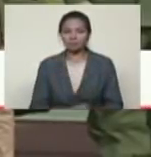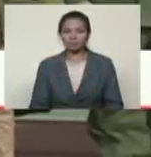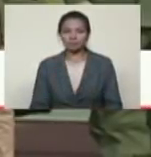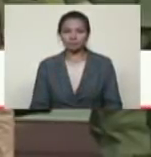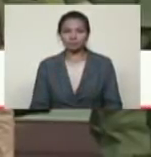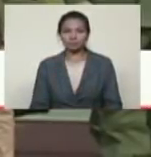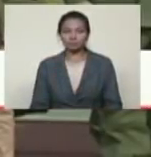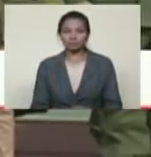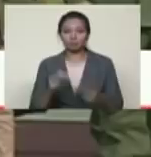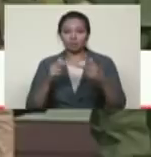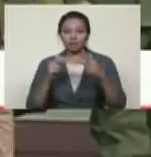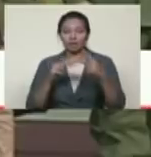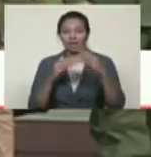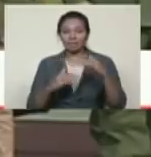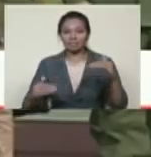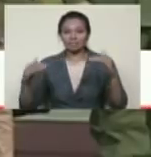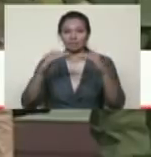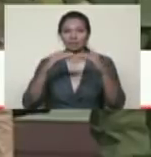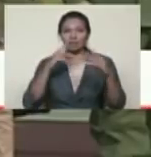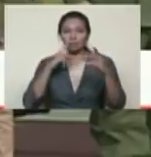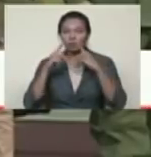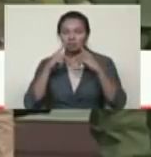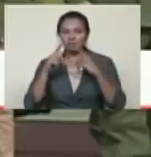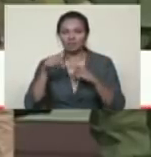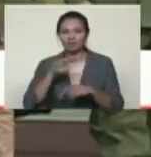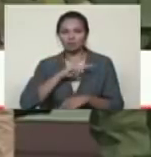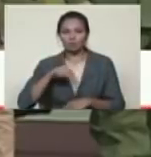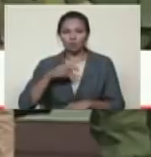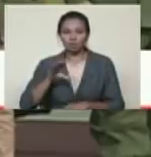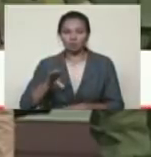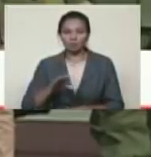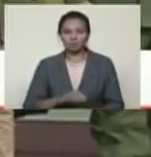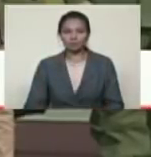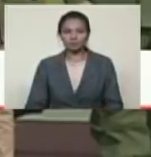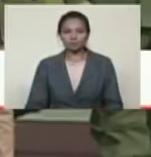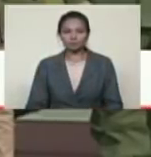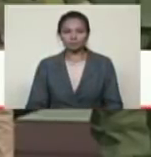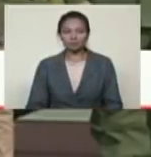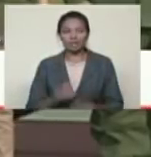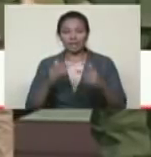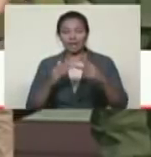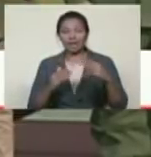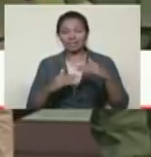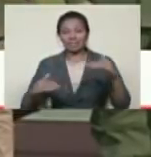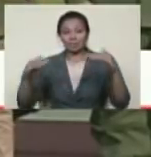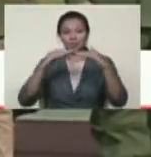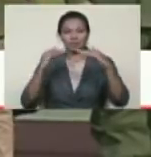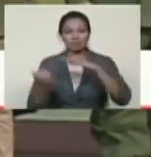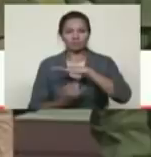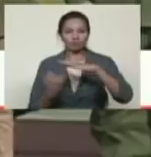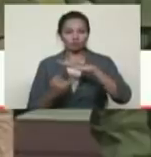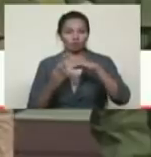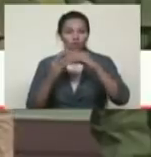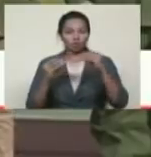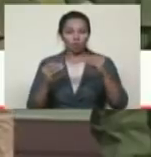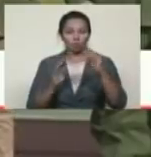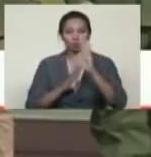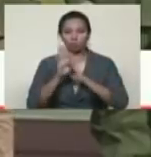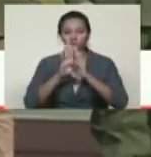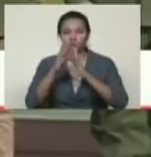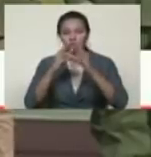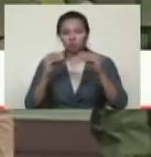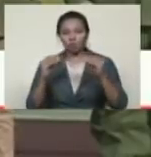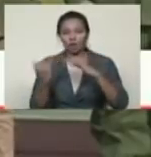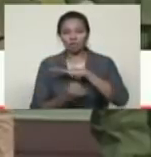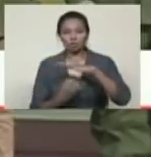La estabilidad política del país. La estabilidad de las instituciones. El funcionamiento de las